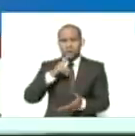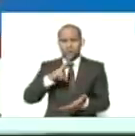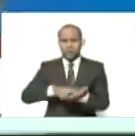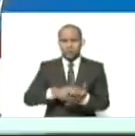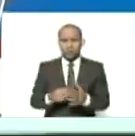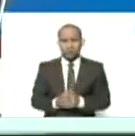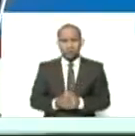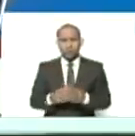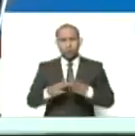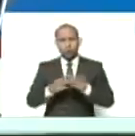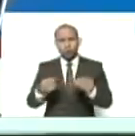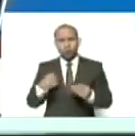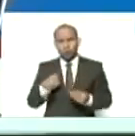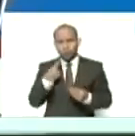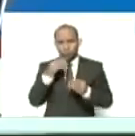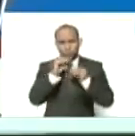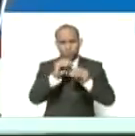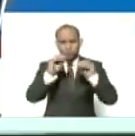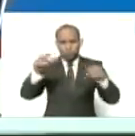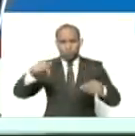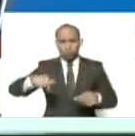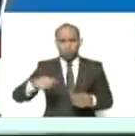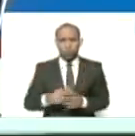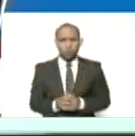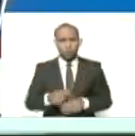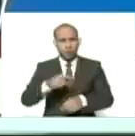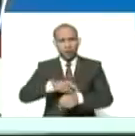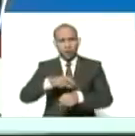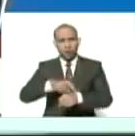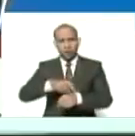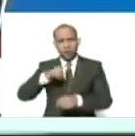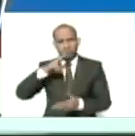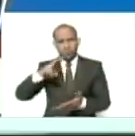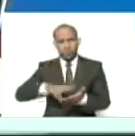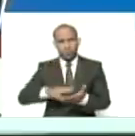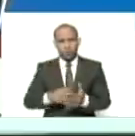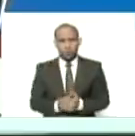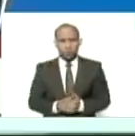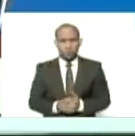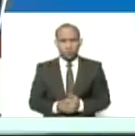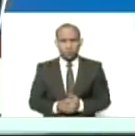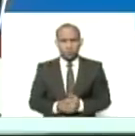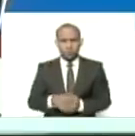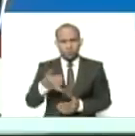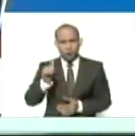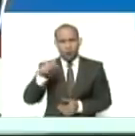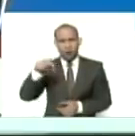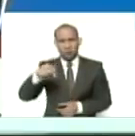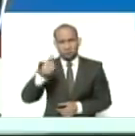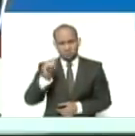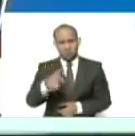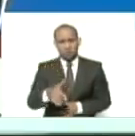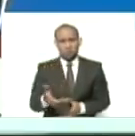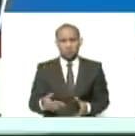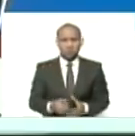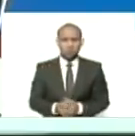todo lo que yo dije ahorita, en tiempo real, sale aquí,